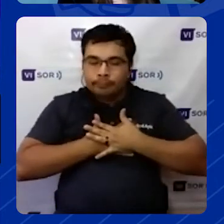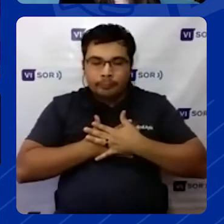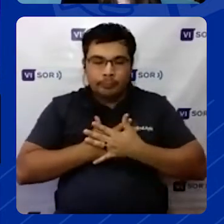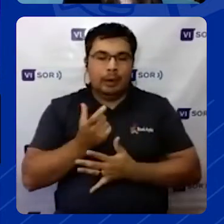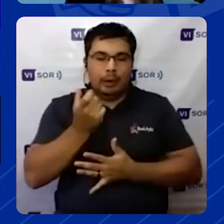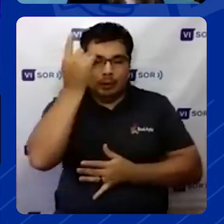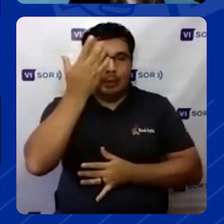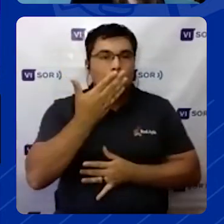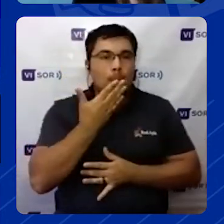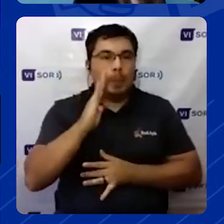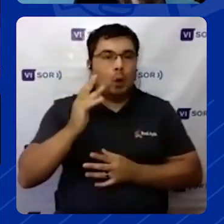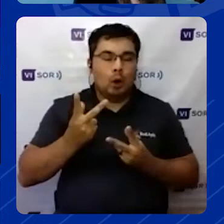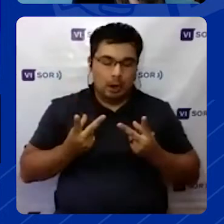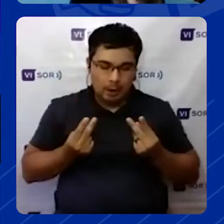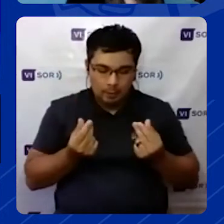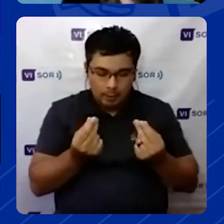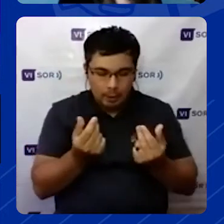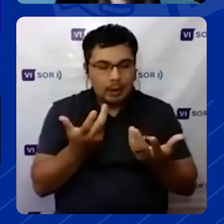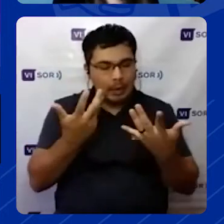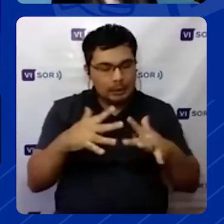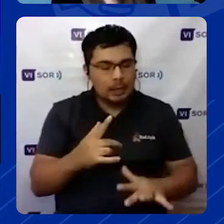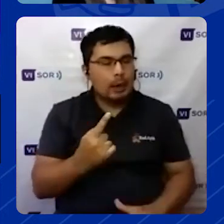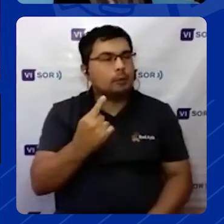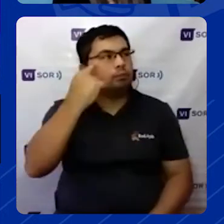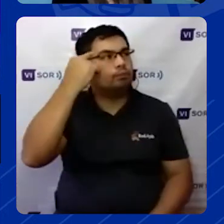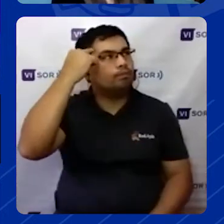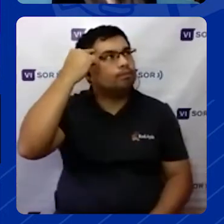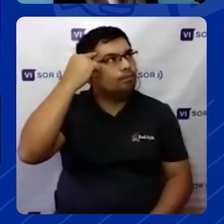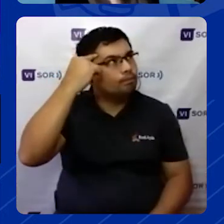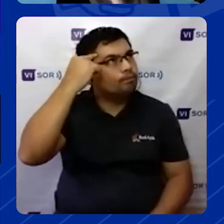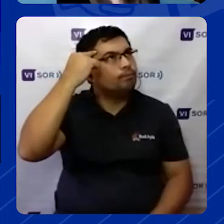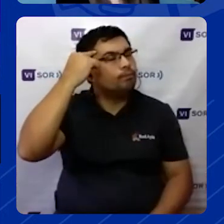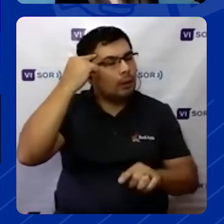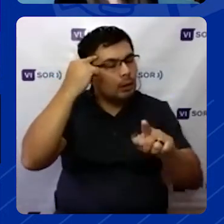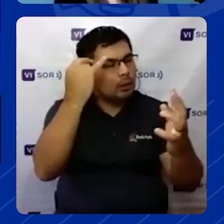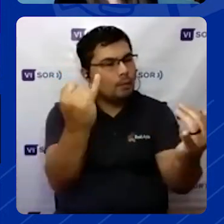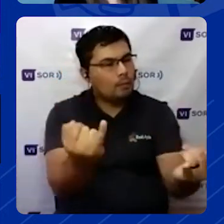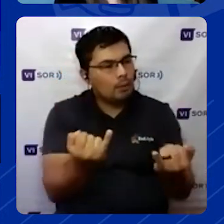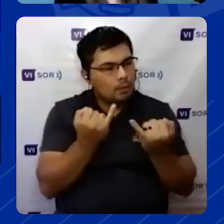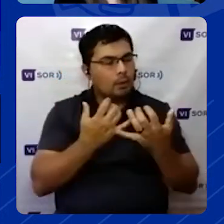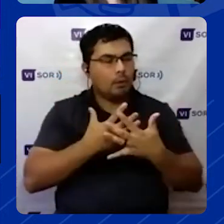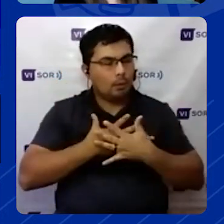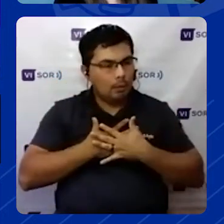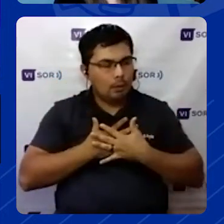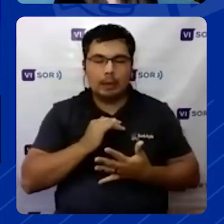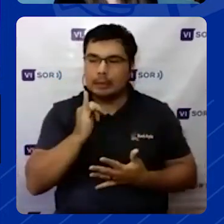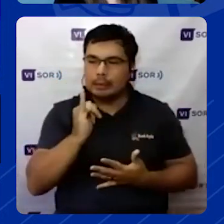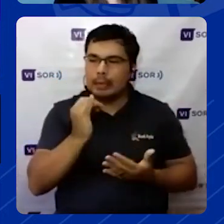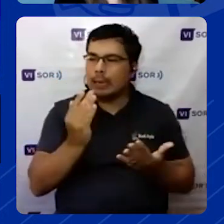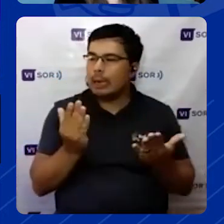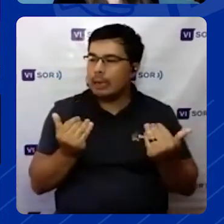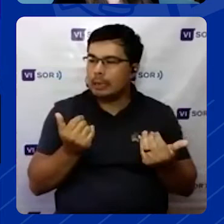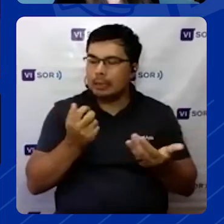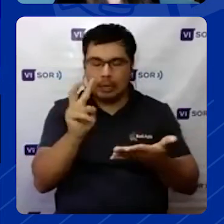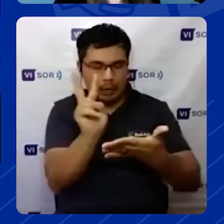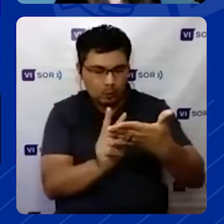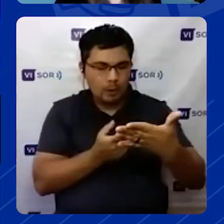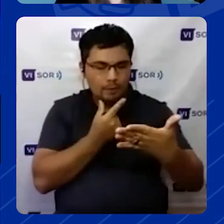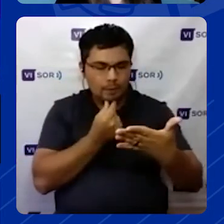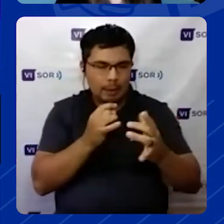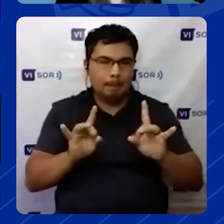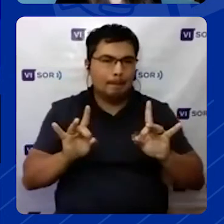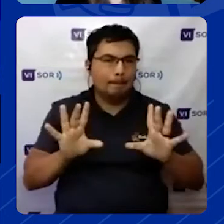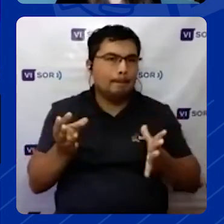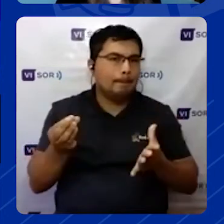además, que ya empiezan a pensar en que efectivamente la información textual tiene que ser más sencilla. Entonces, y luego,